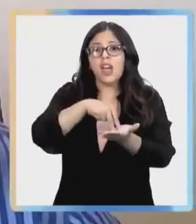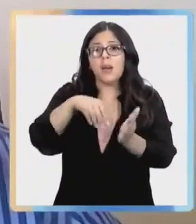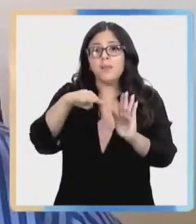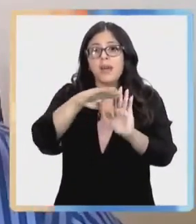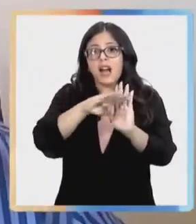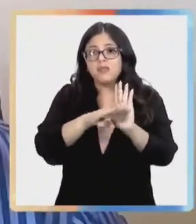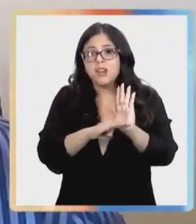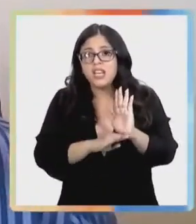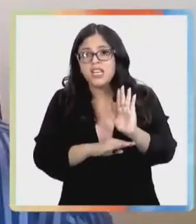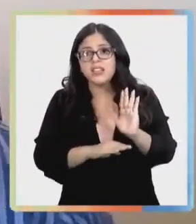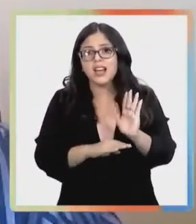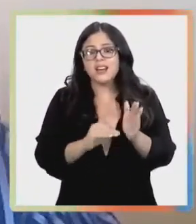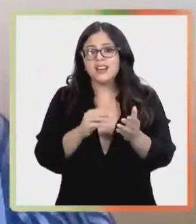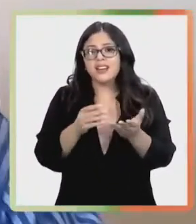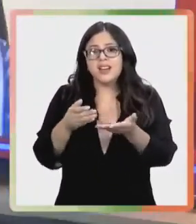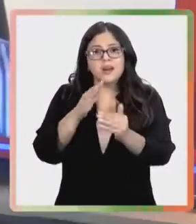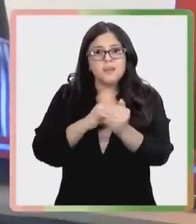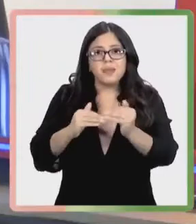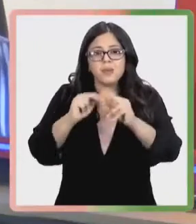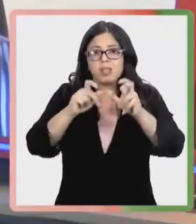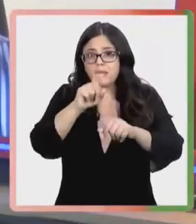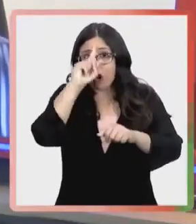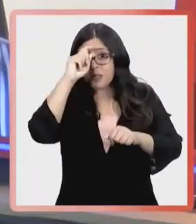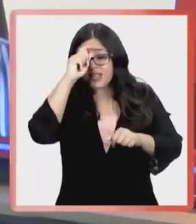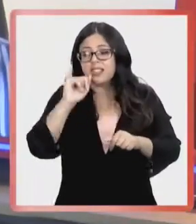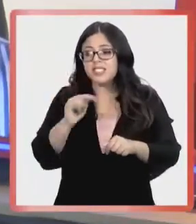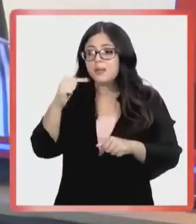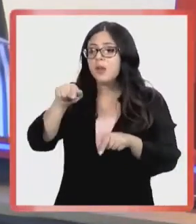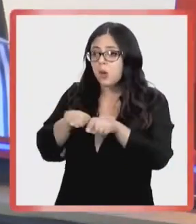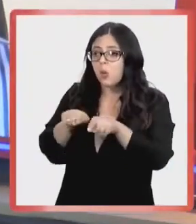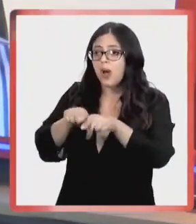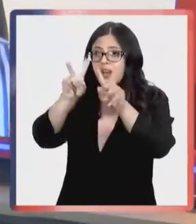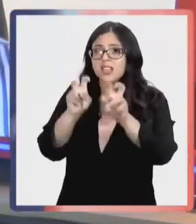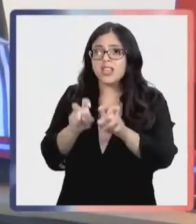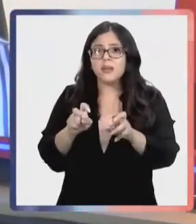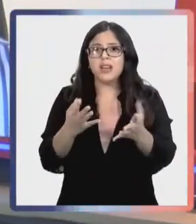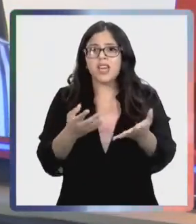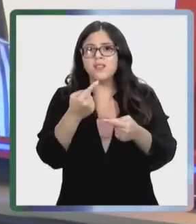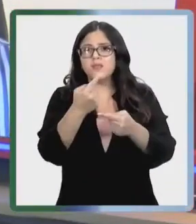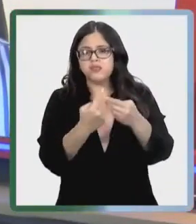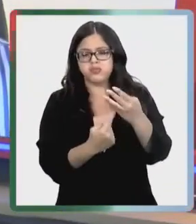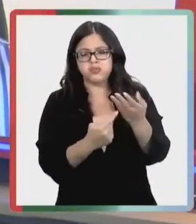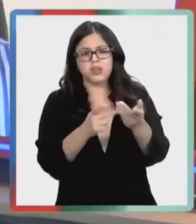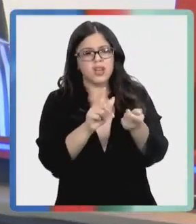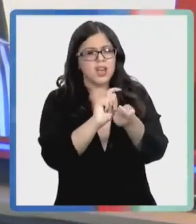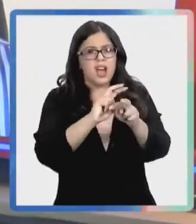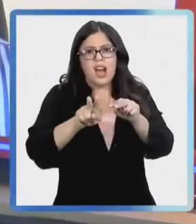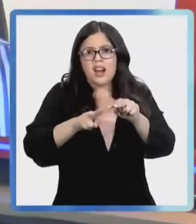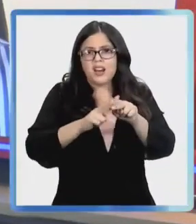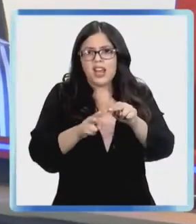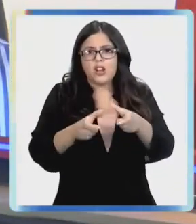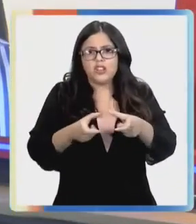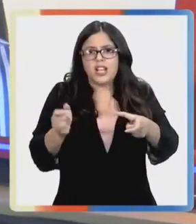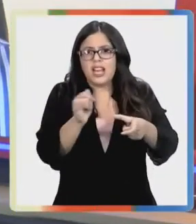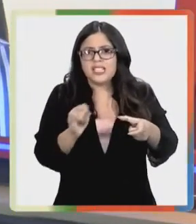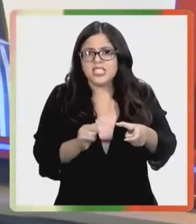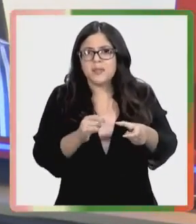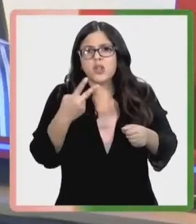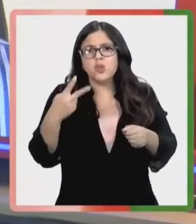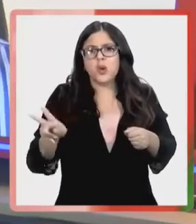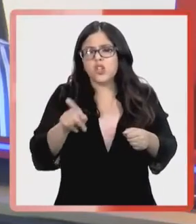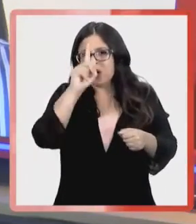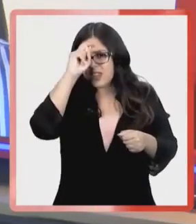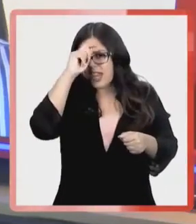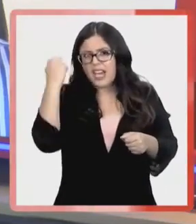está desgraciadamente la situación en los hospitales. Sí, pero tenemos esta integración vertical también y un montón de acomodos que han hecho las ISAPRES en el camino, ¿eh? Dueñas